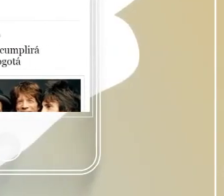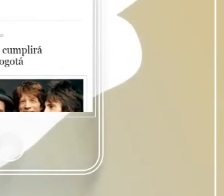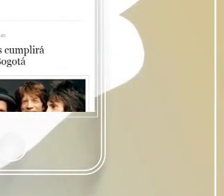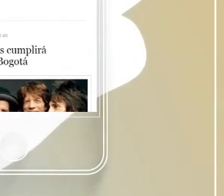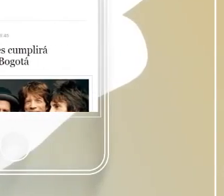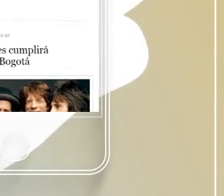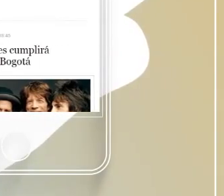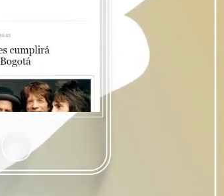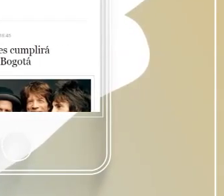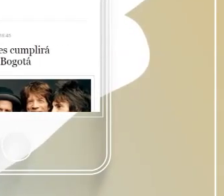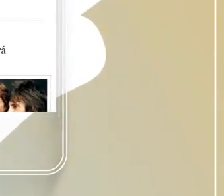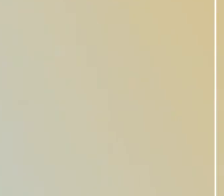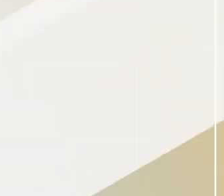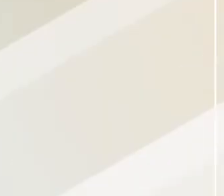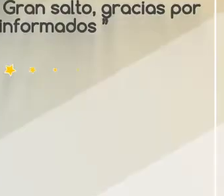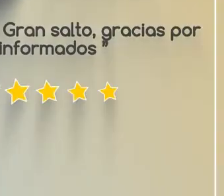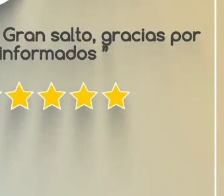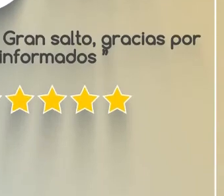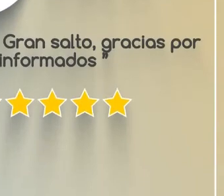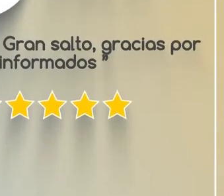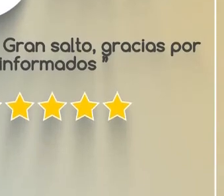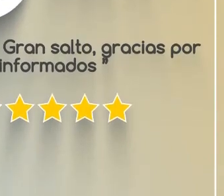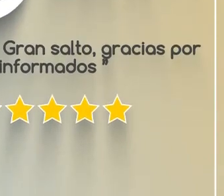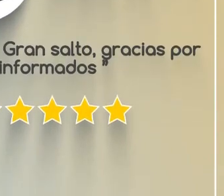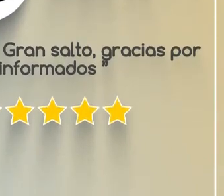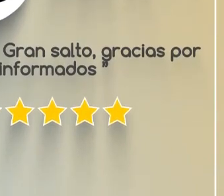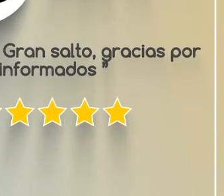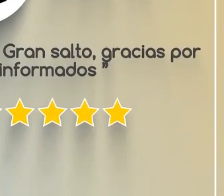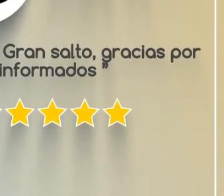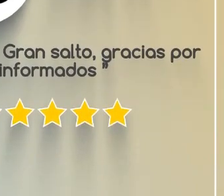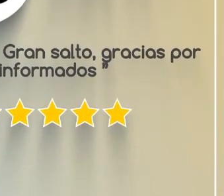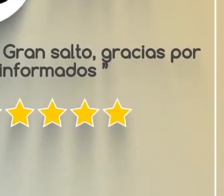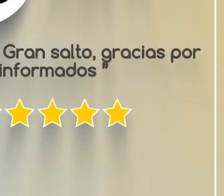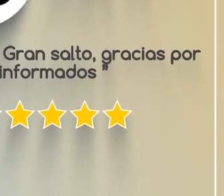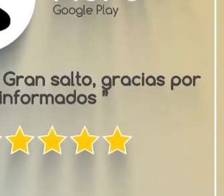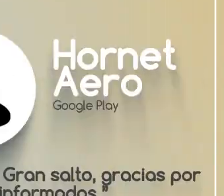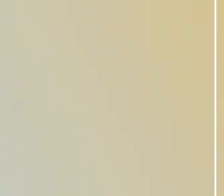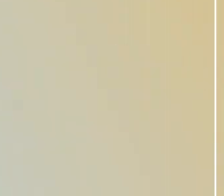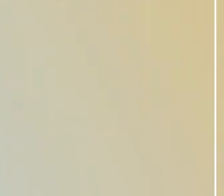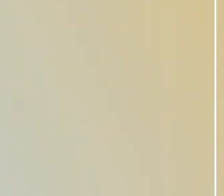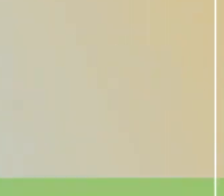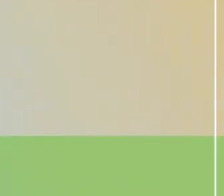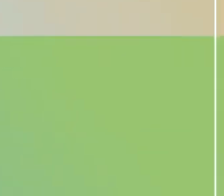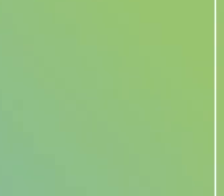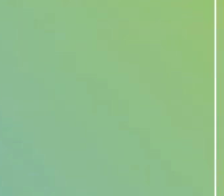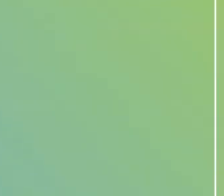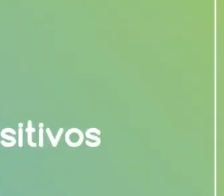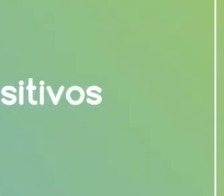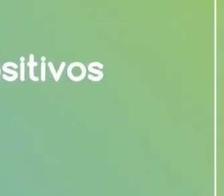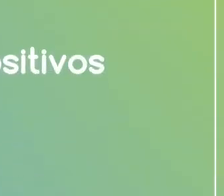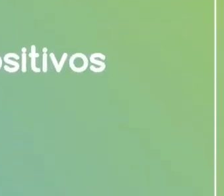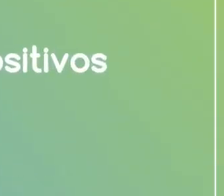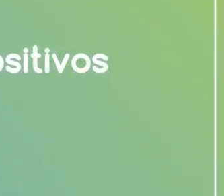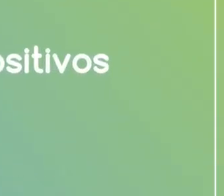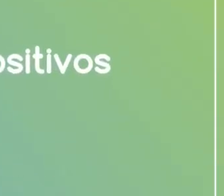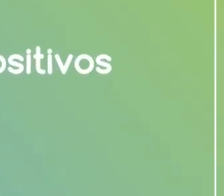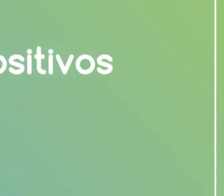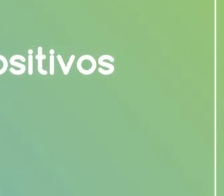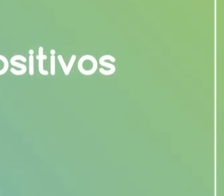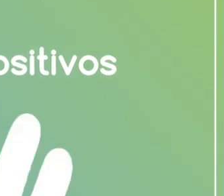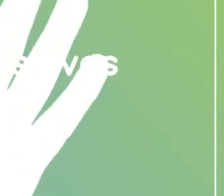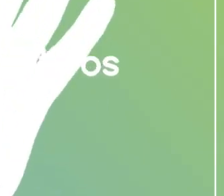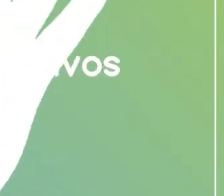ya la descargaron y disfrutan de todo nuestro contenido. No te quedes por fuera. Descarga ahora Enlace Televisión